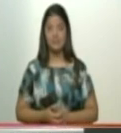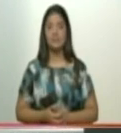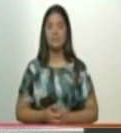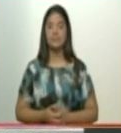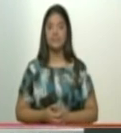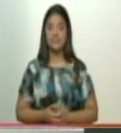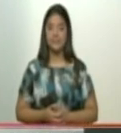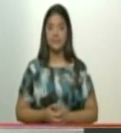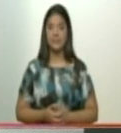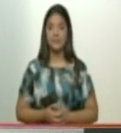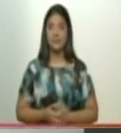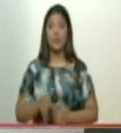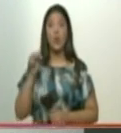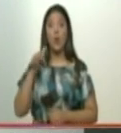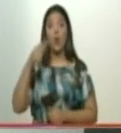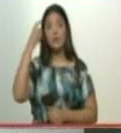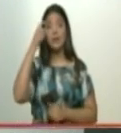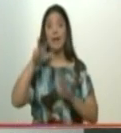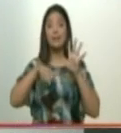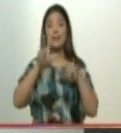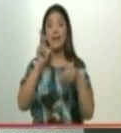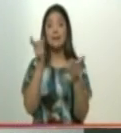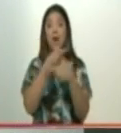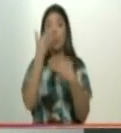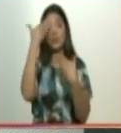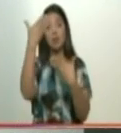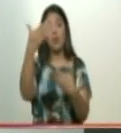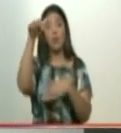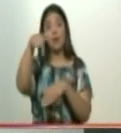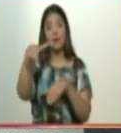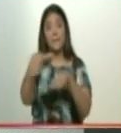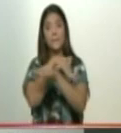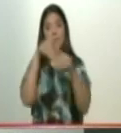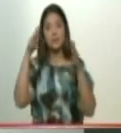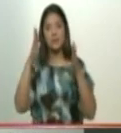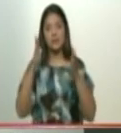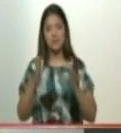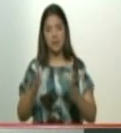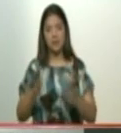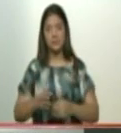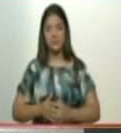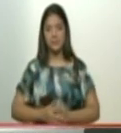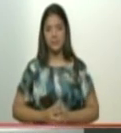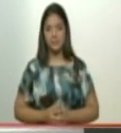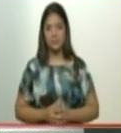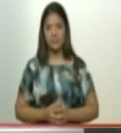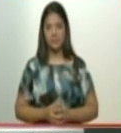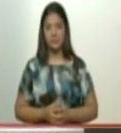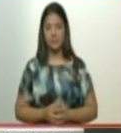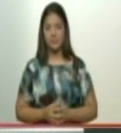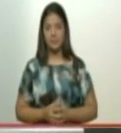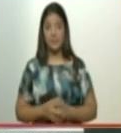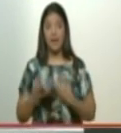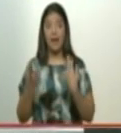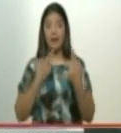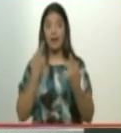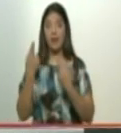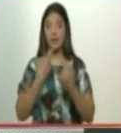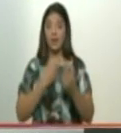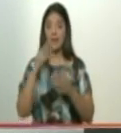Hoy, 13 de agosto, le saludamos desde las instalaciones del Ministerio del Poder Popular para las Relaciones